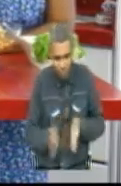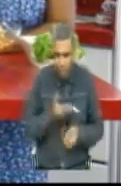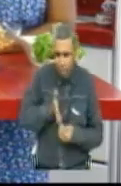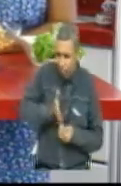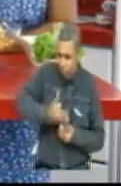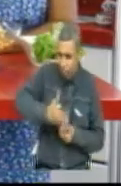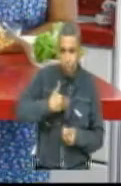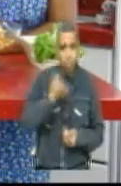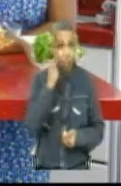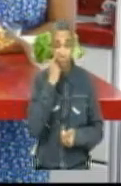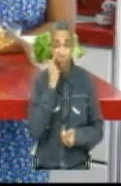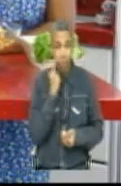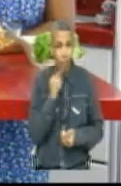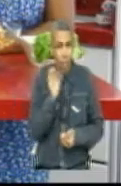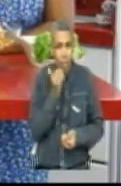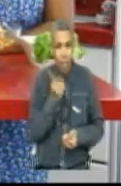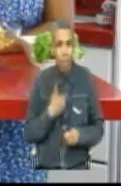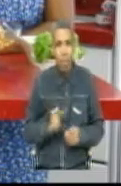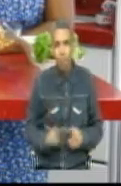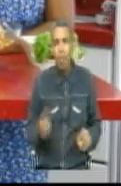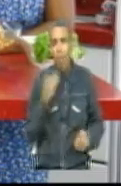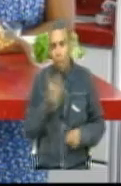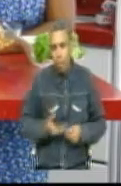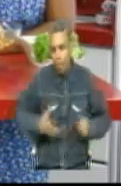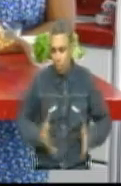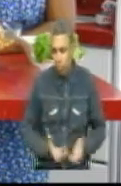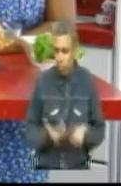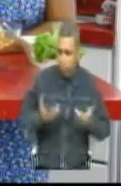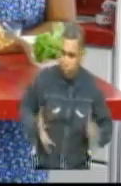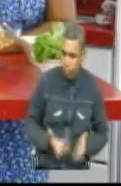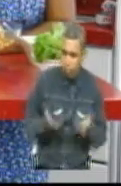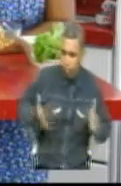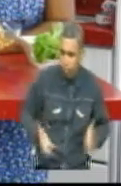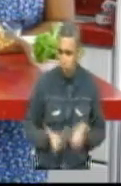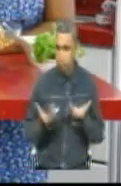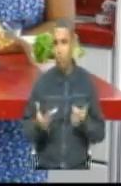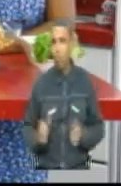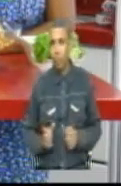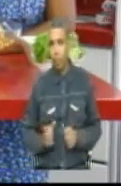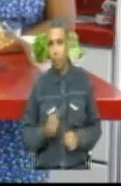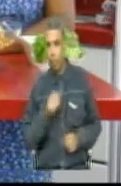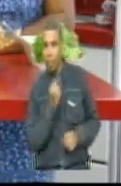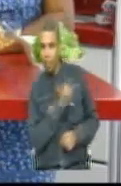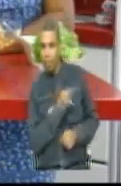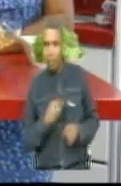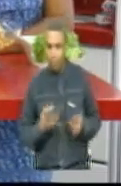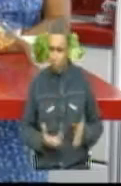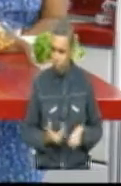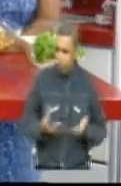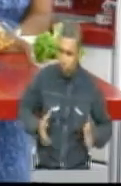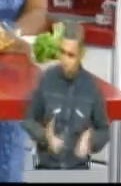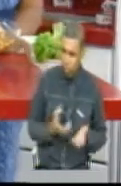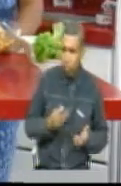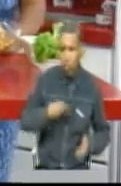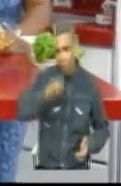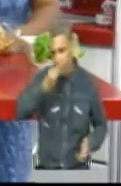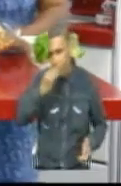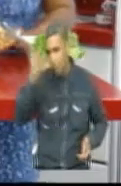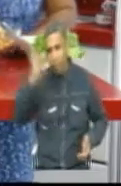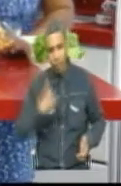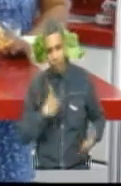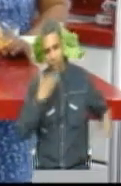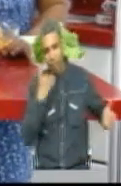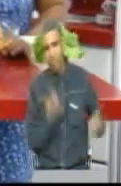papá pero cuando de pronto dio su ensalada con su papá chief dijo no esta mujer la sacó el estadio cristina cubero aquí ya